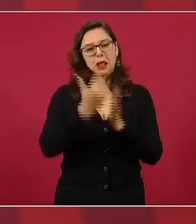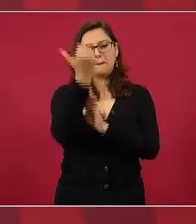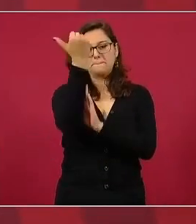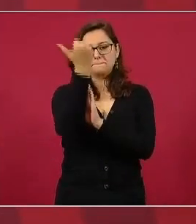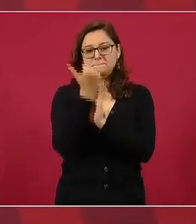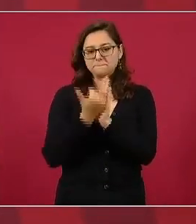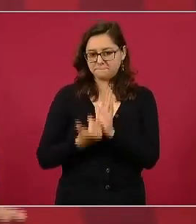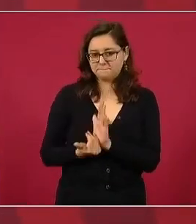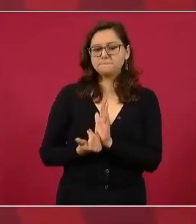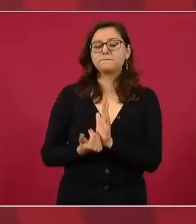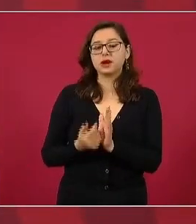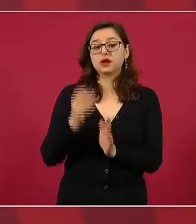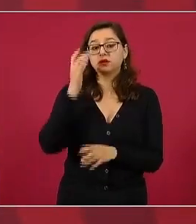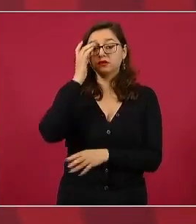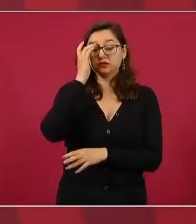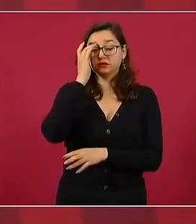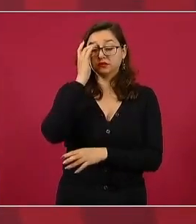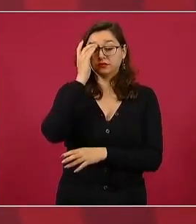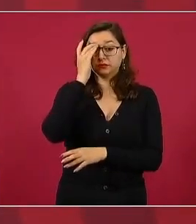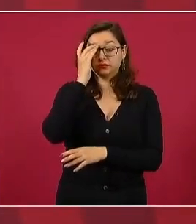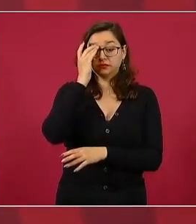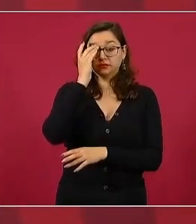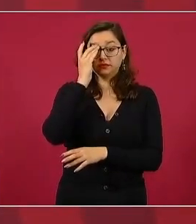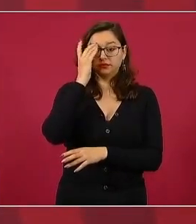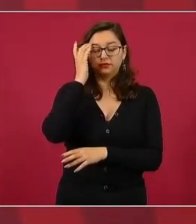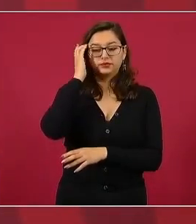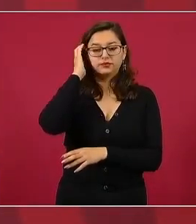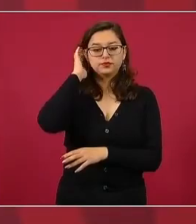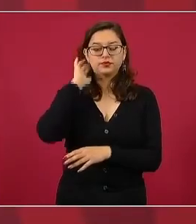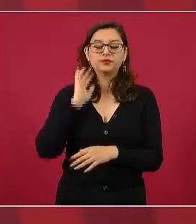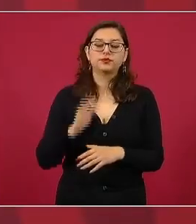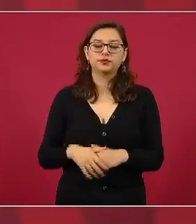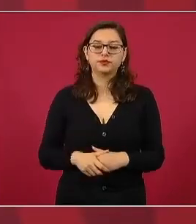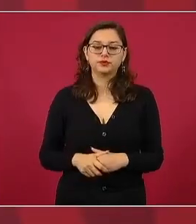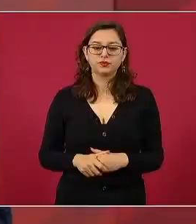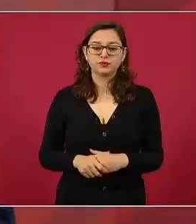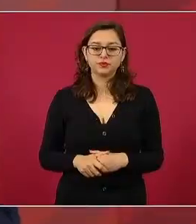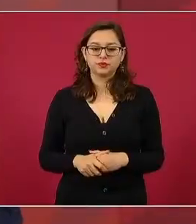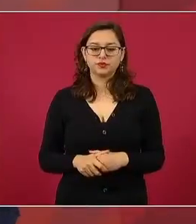O sea, porque ya